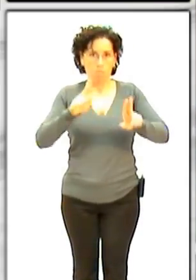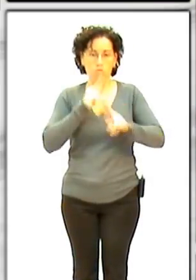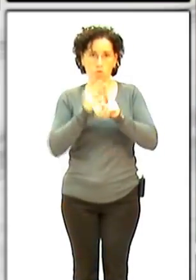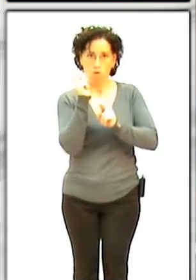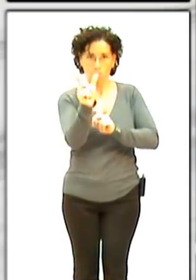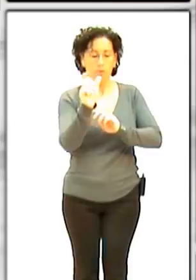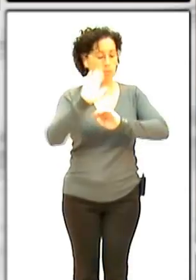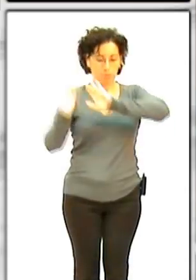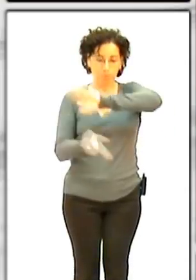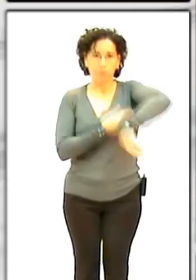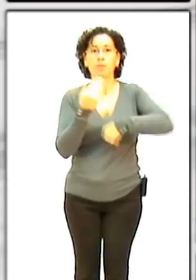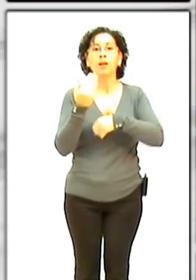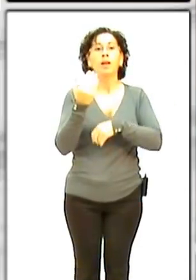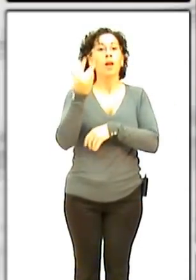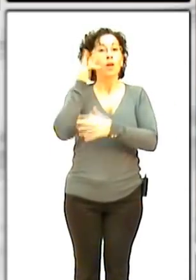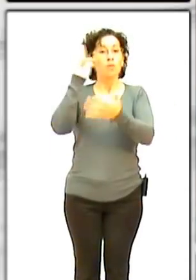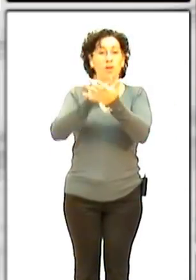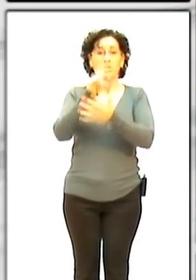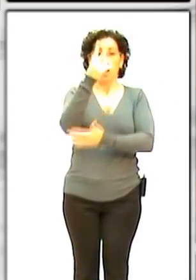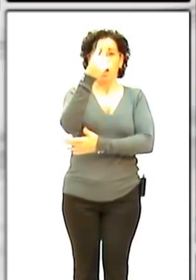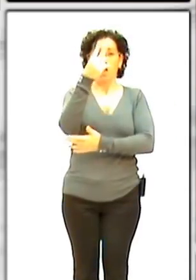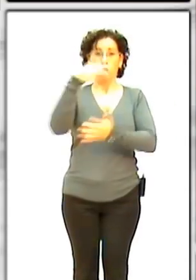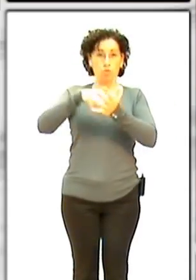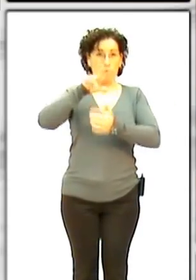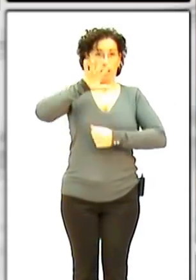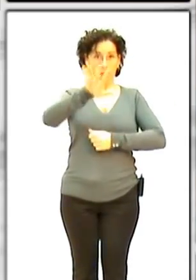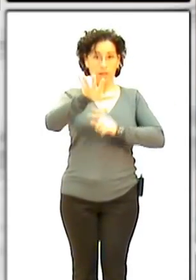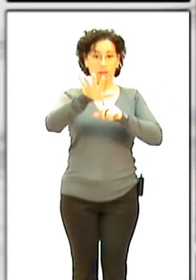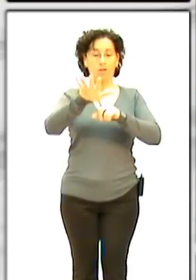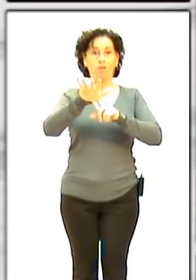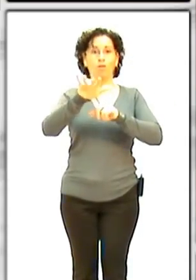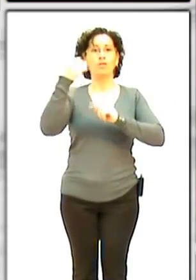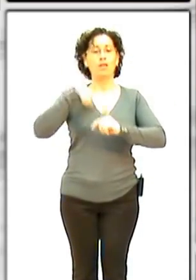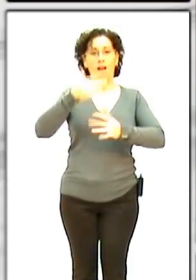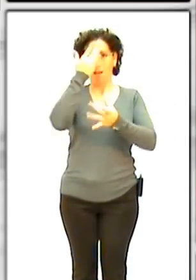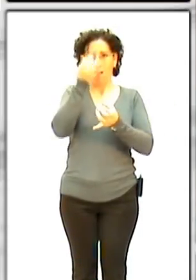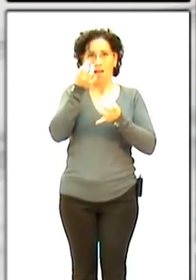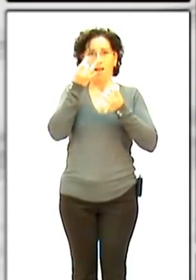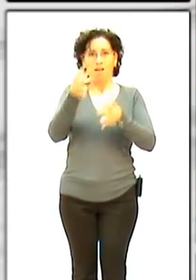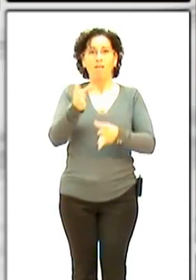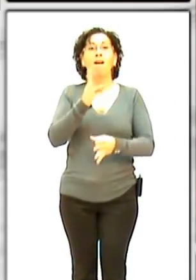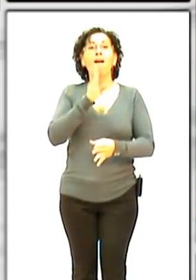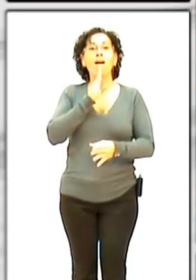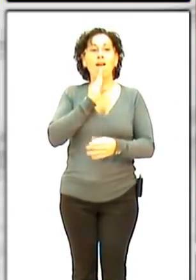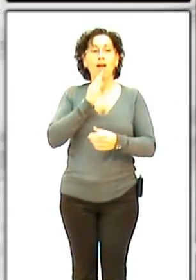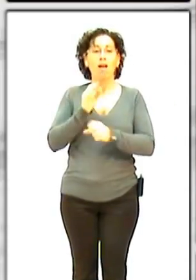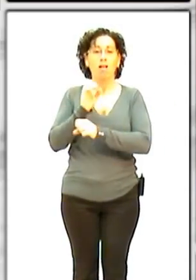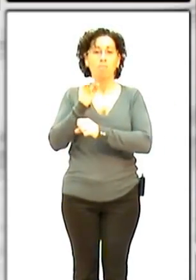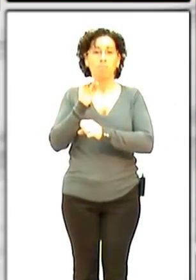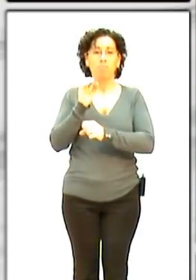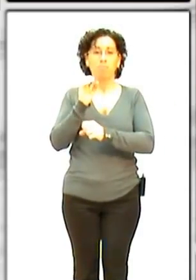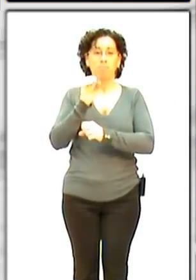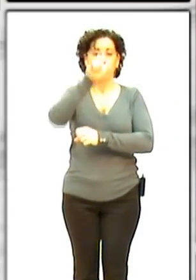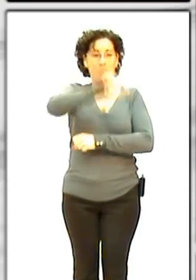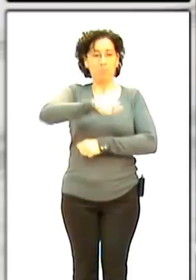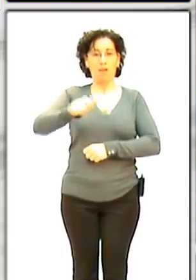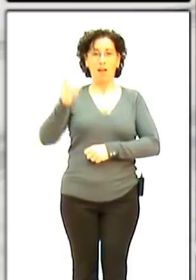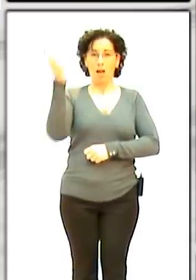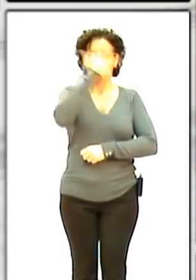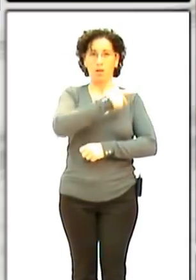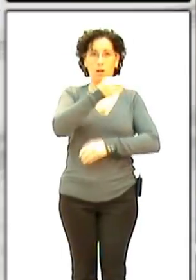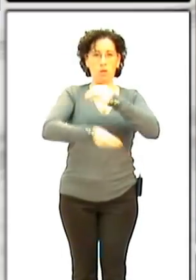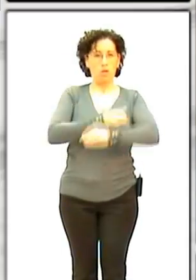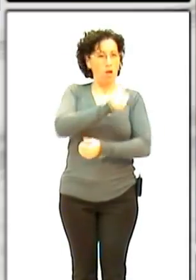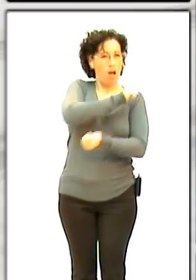el 2005, donde se suprime un poco esa distorsión que los americanos